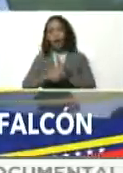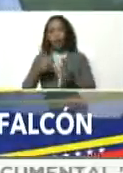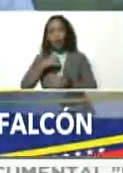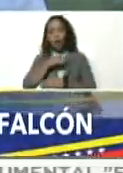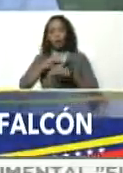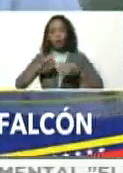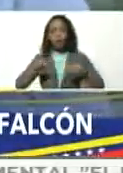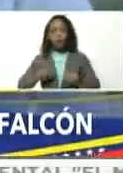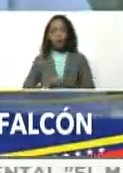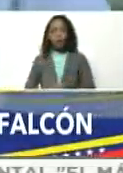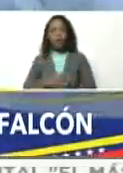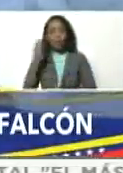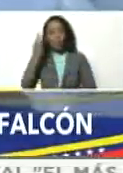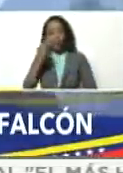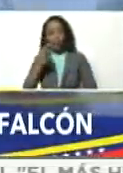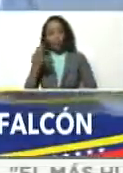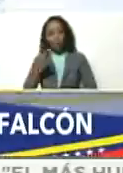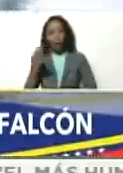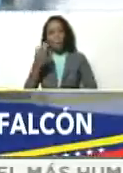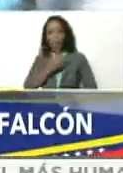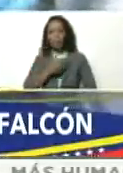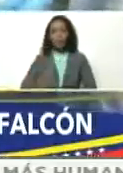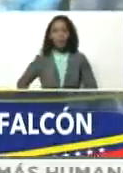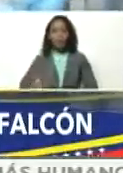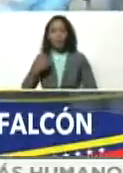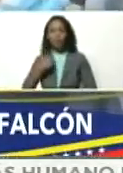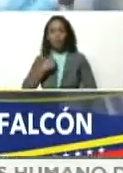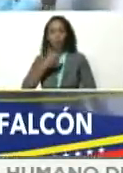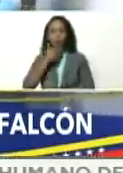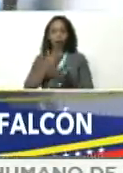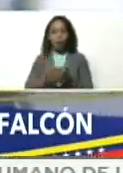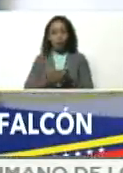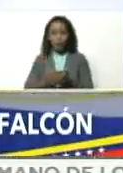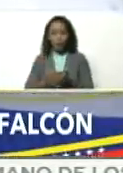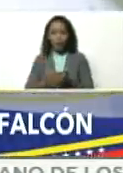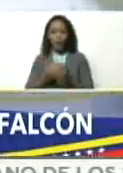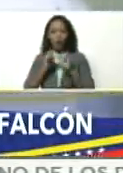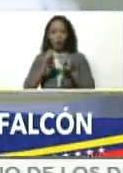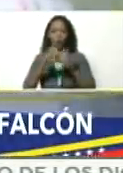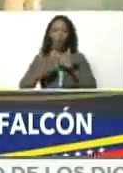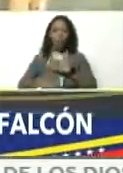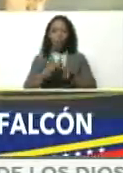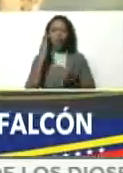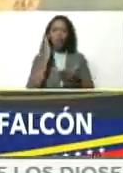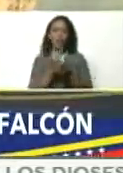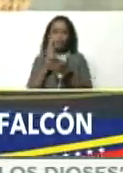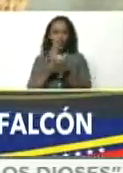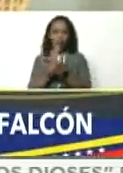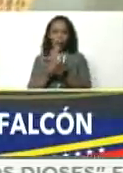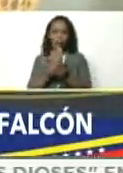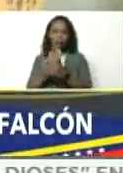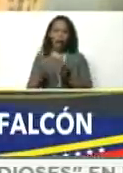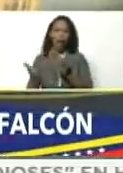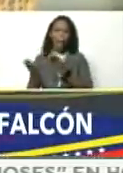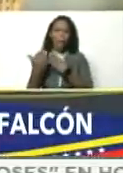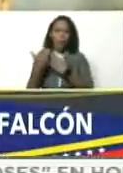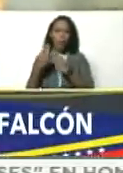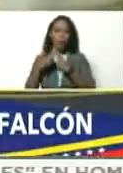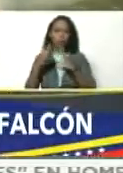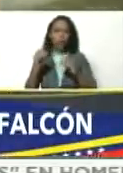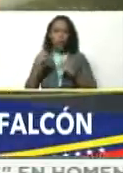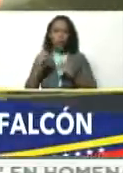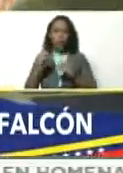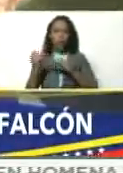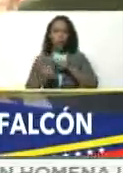territorio. De verdad, presidente, que agradecido, y seguimos avanzando y siempre con el apoyo de todos los